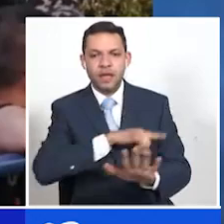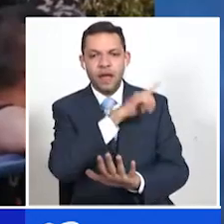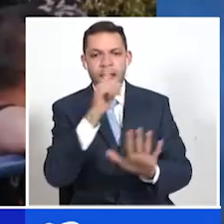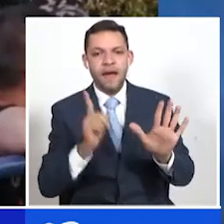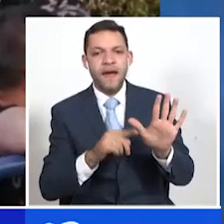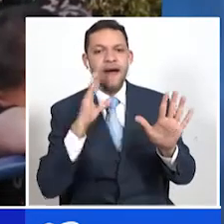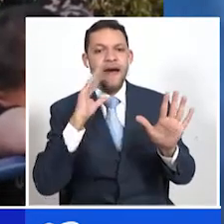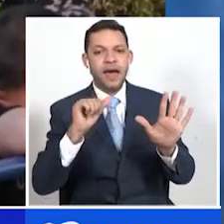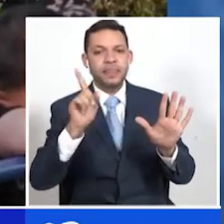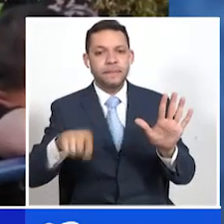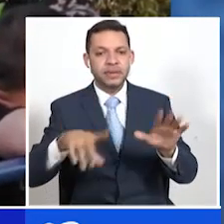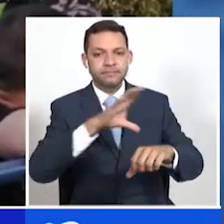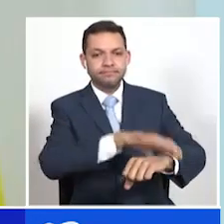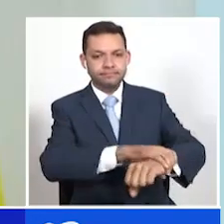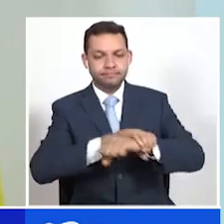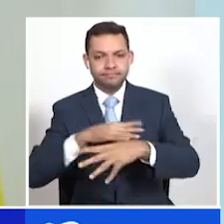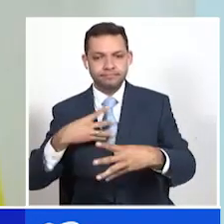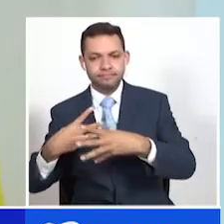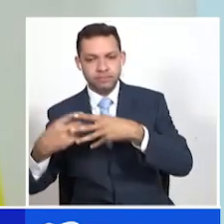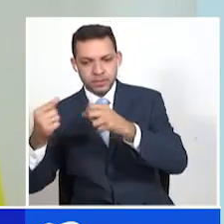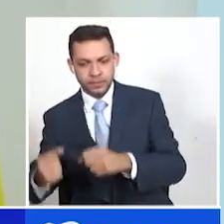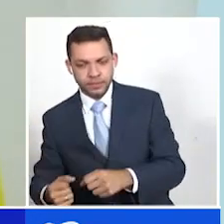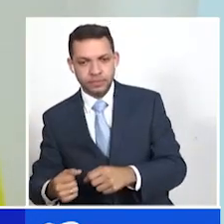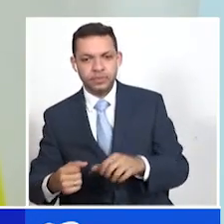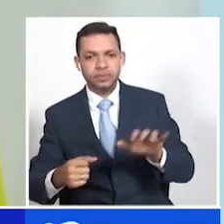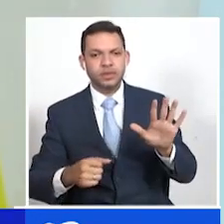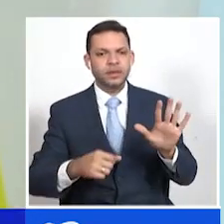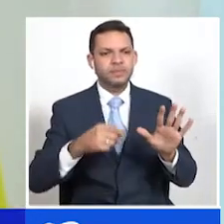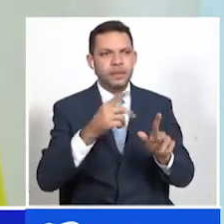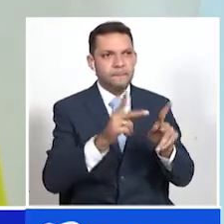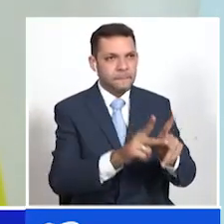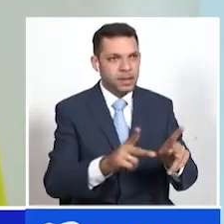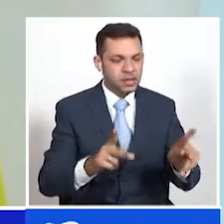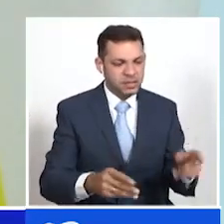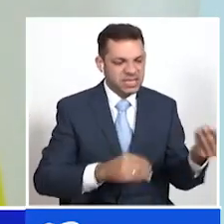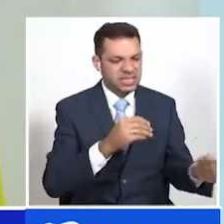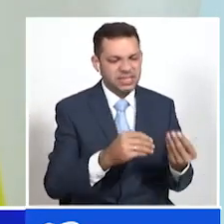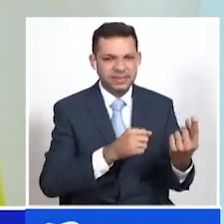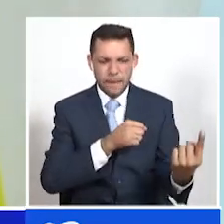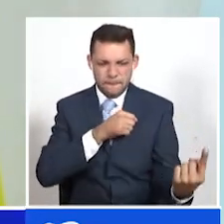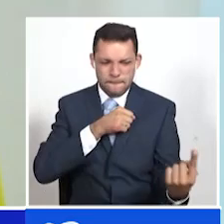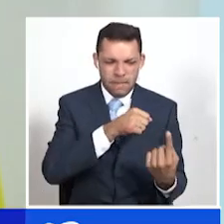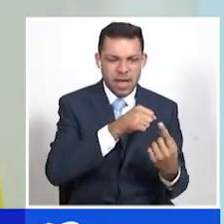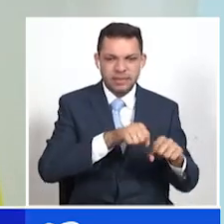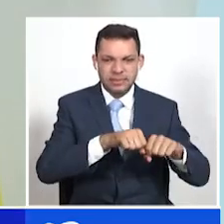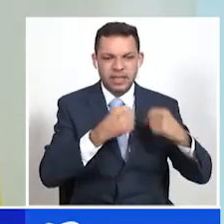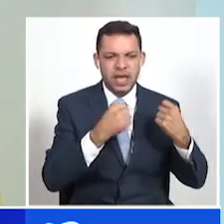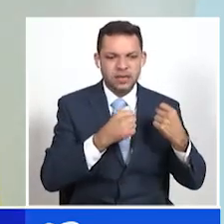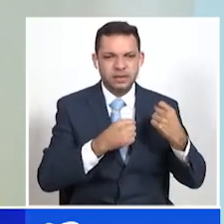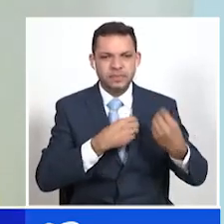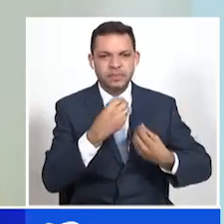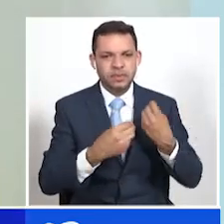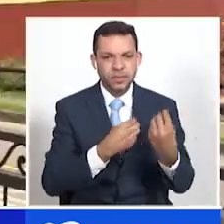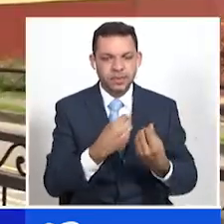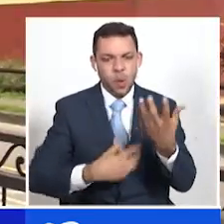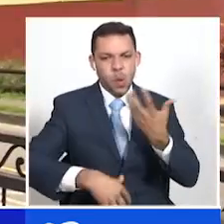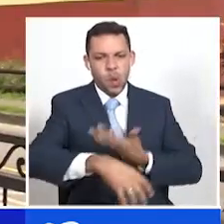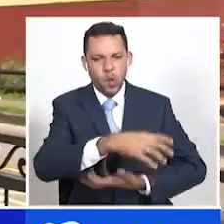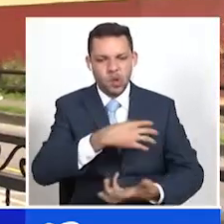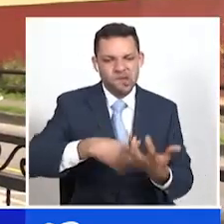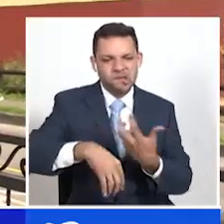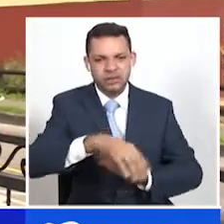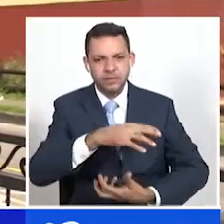los capturados. Se captura a la persona que hace estos daños y de la misma forma se realizan 10 comportamientos.